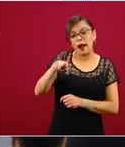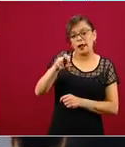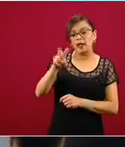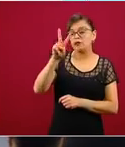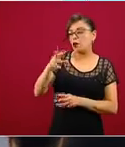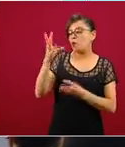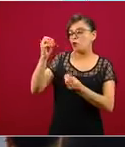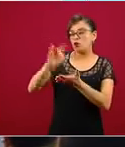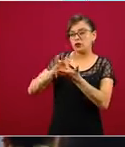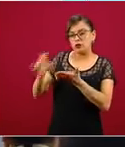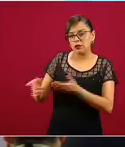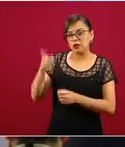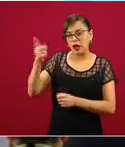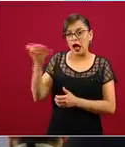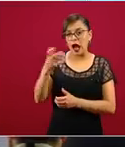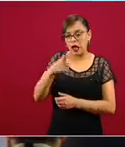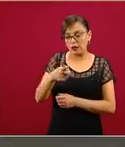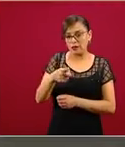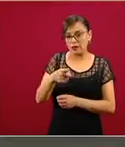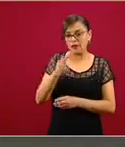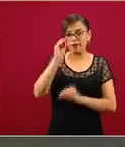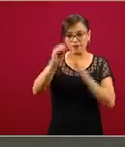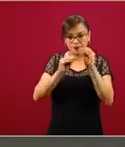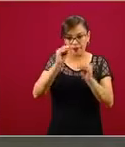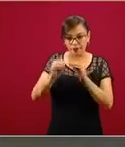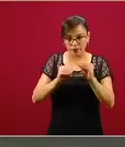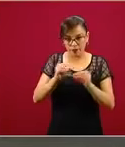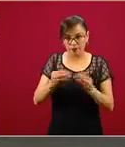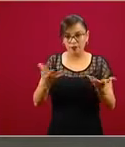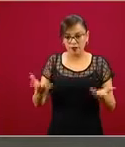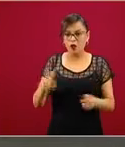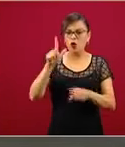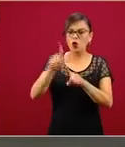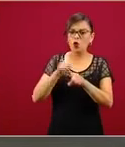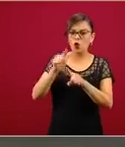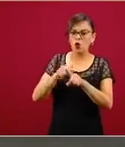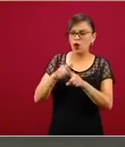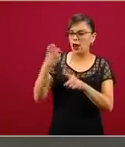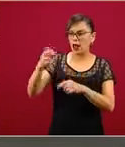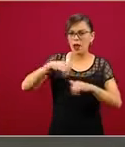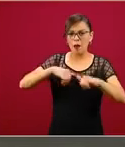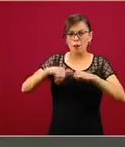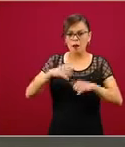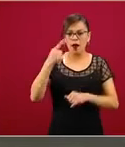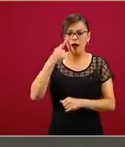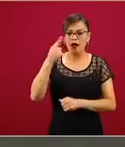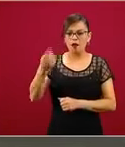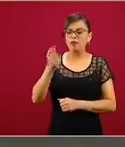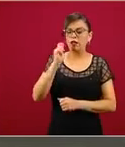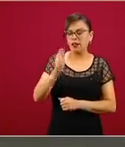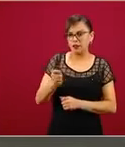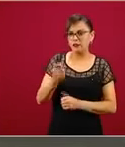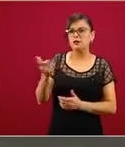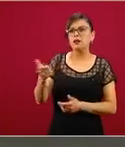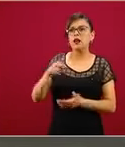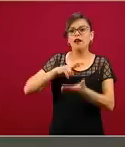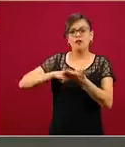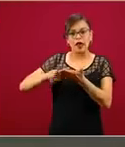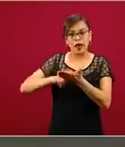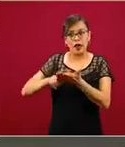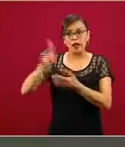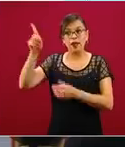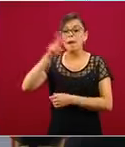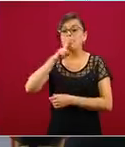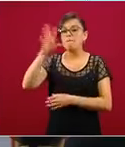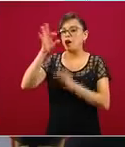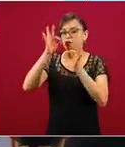explicar cuál es la consecuencia del riesgo, cuál es la consecuencia de estos colores del mapa. Vamos a tener verde, que es la condición mejor,